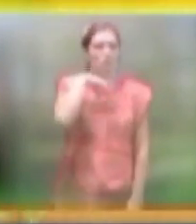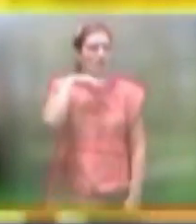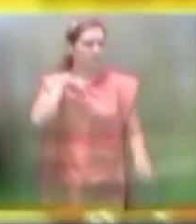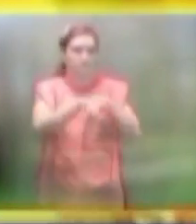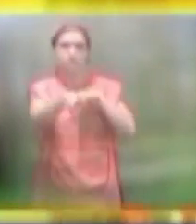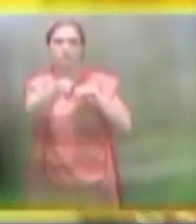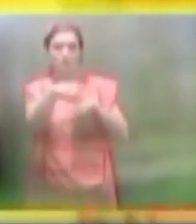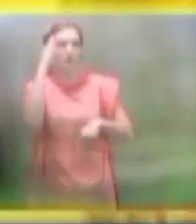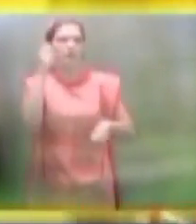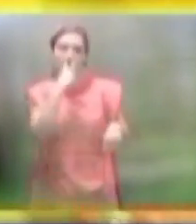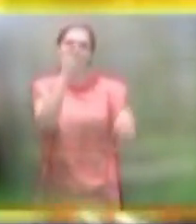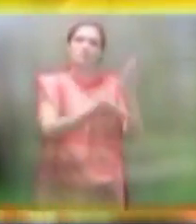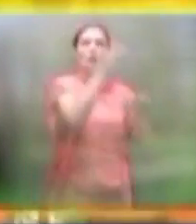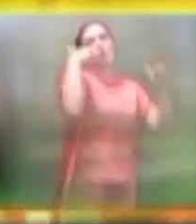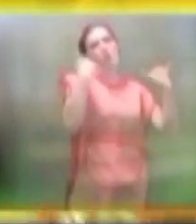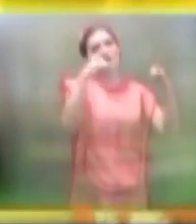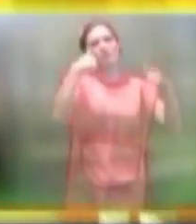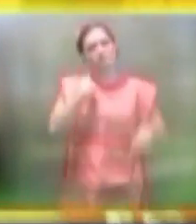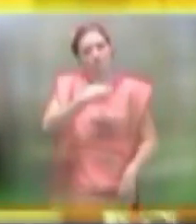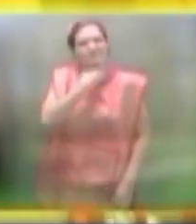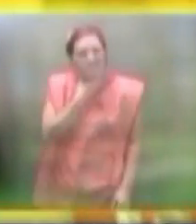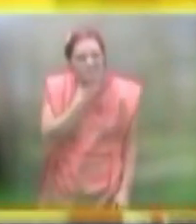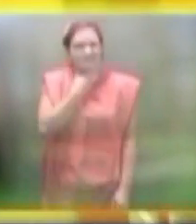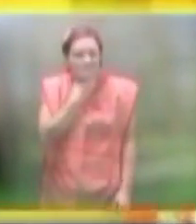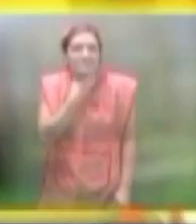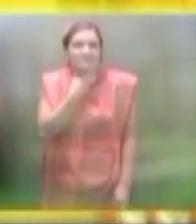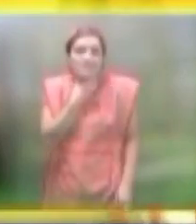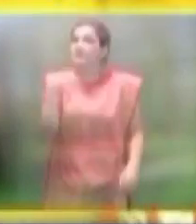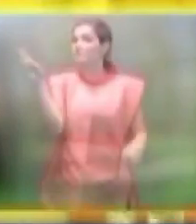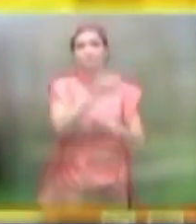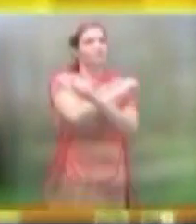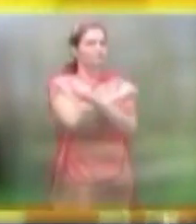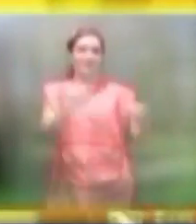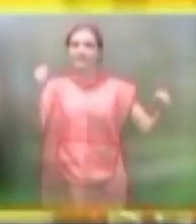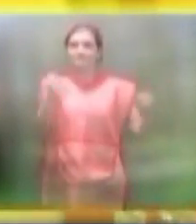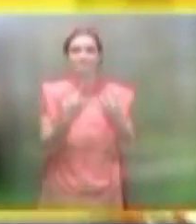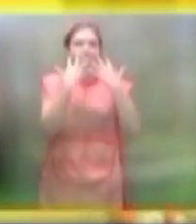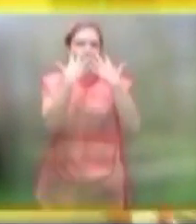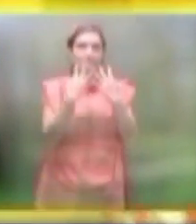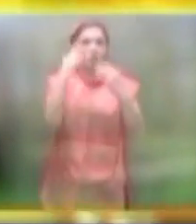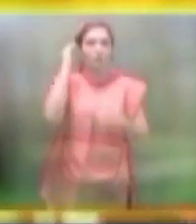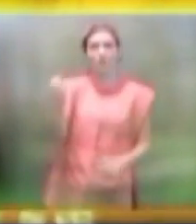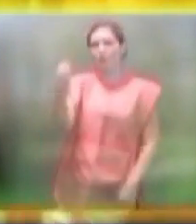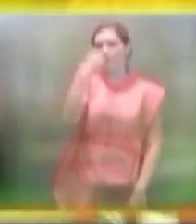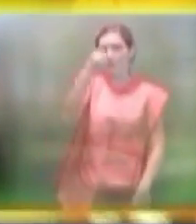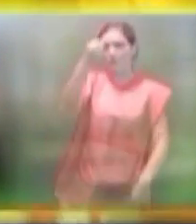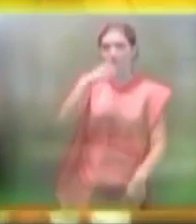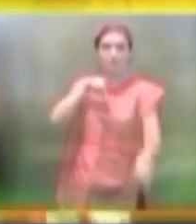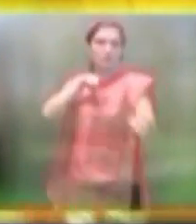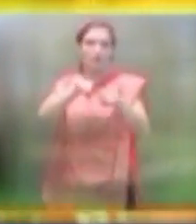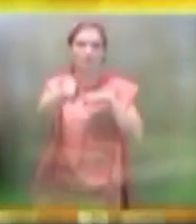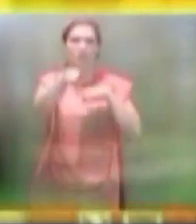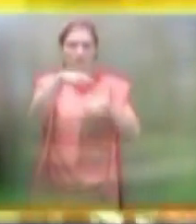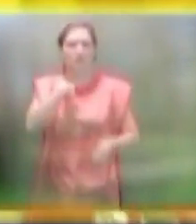comer muy apurado, por querer ir a jugar, me quedé atragantado y no podía respirar. Por comer